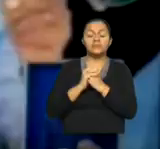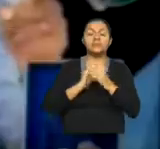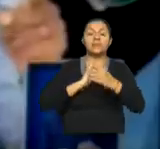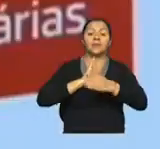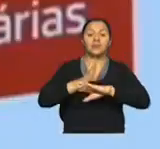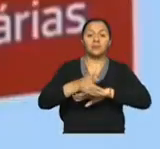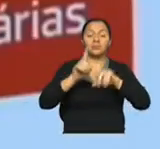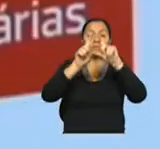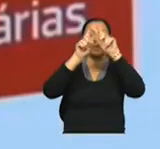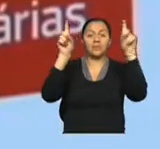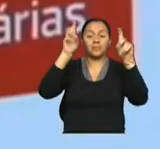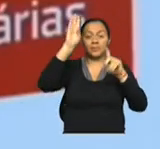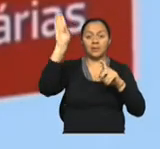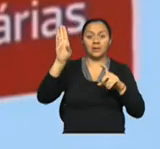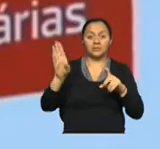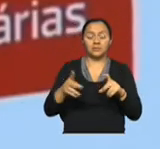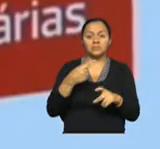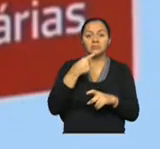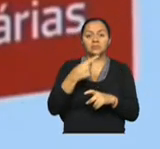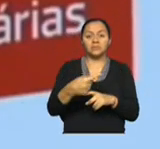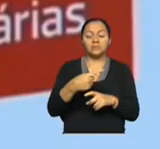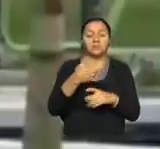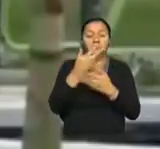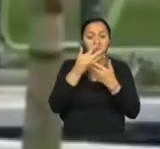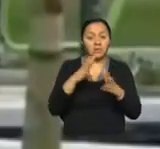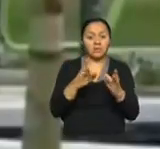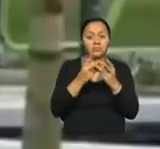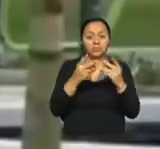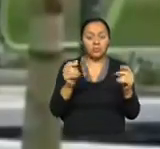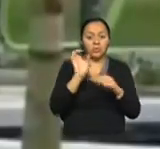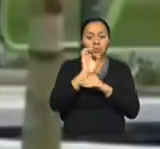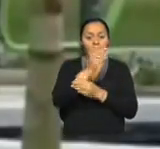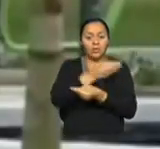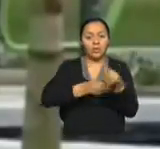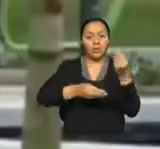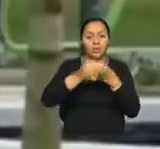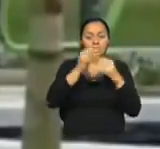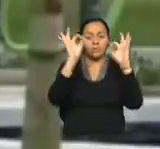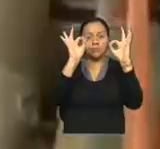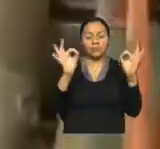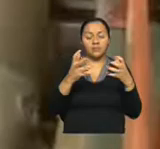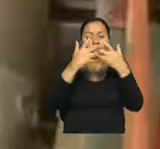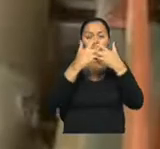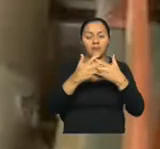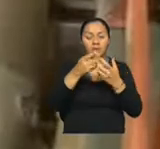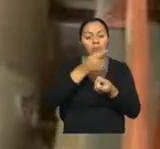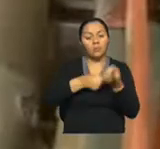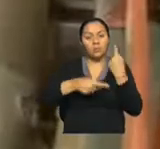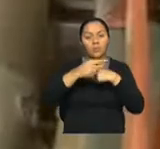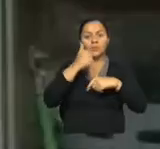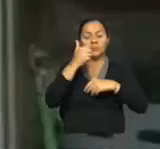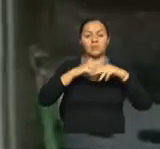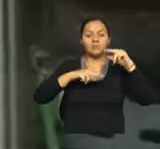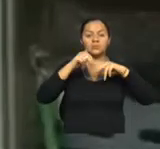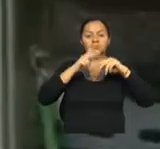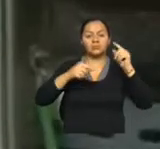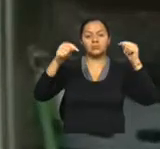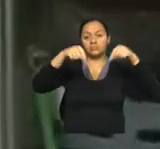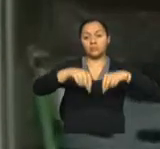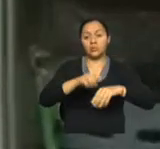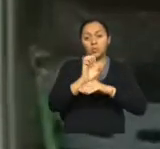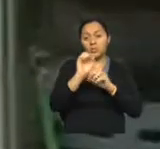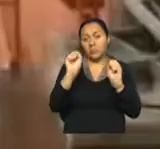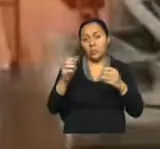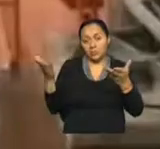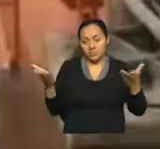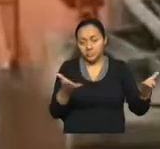la empresa brasileña indemnizara al Ecuador y reparara la hidroeléctrica, se permitió el retorno de la constructora al país. Y en el